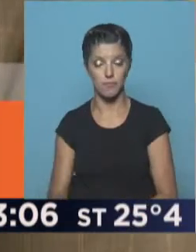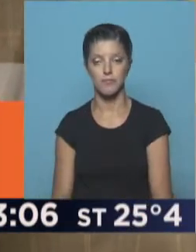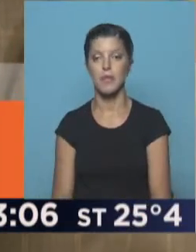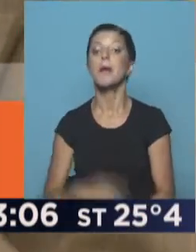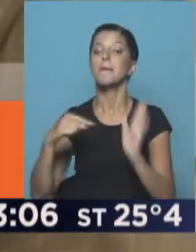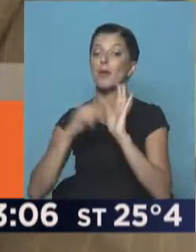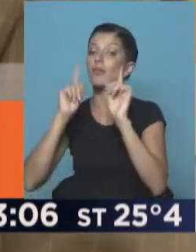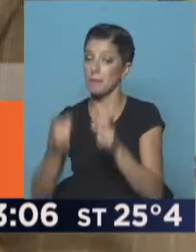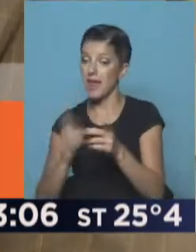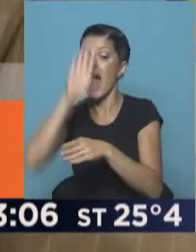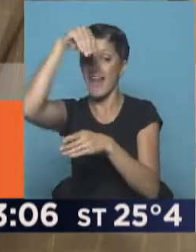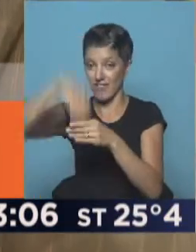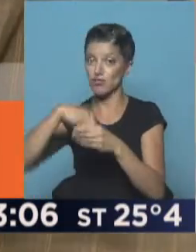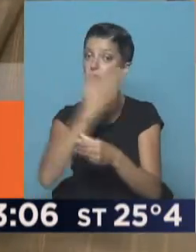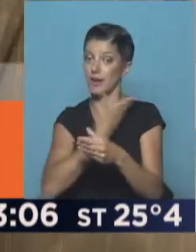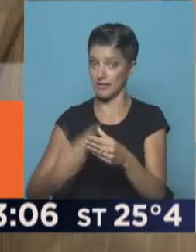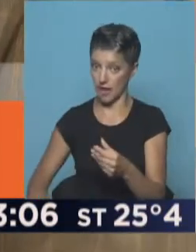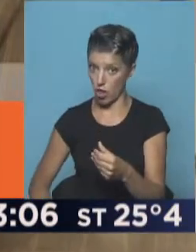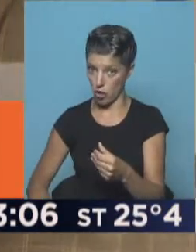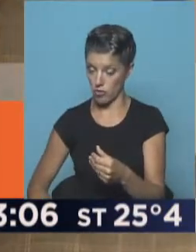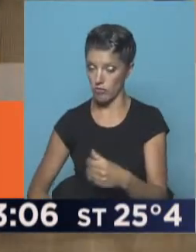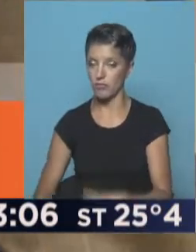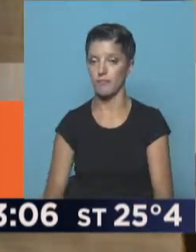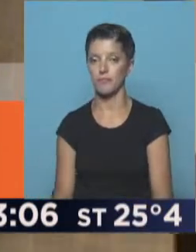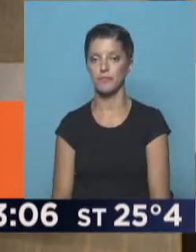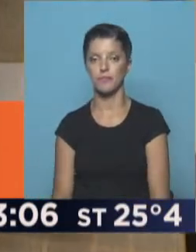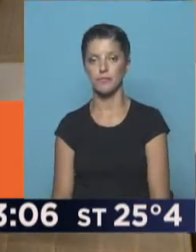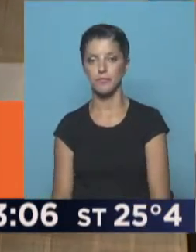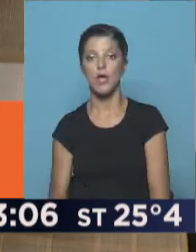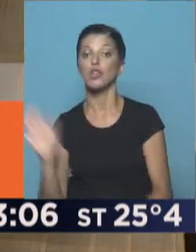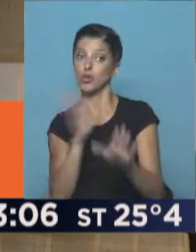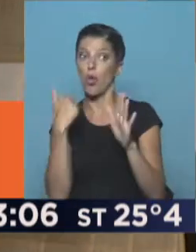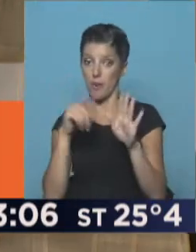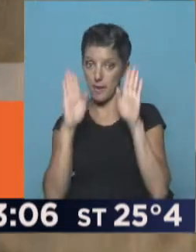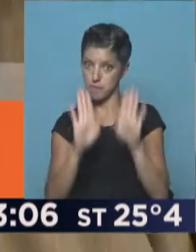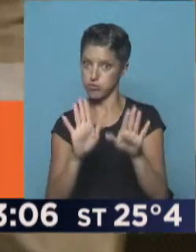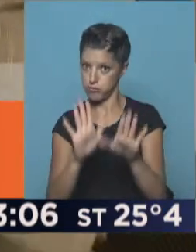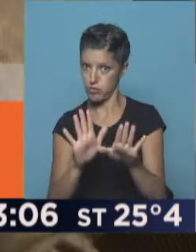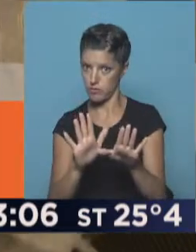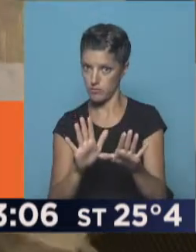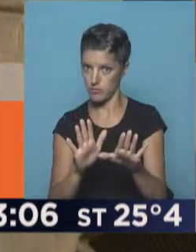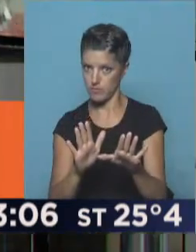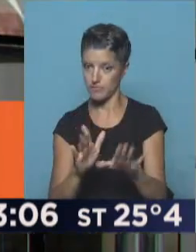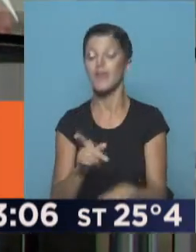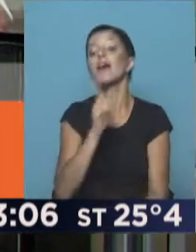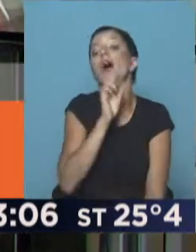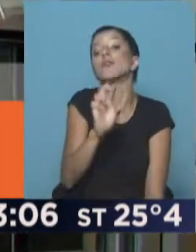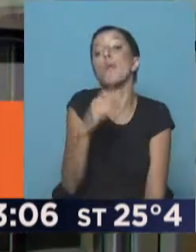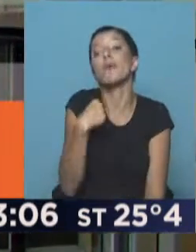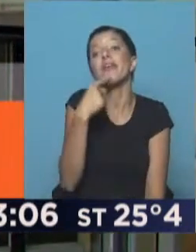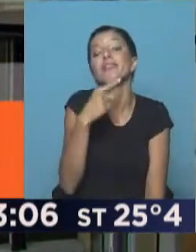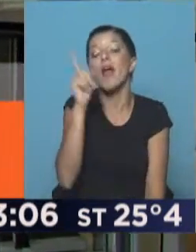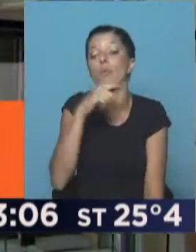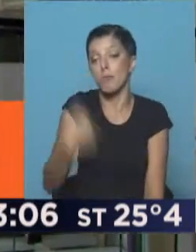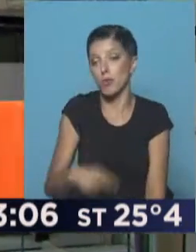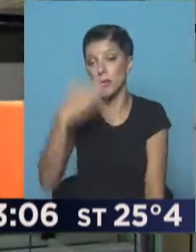burocracia estatal, que tiene niveles de poder importantes, van a acotar la discrecionalidad y Trump podrá decir algunas cosas,